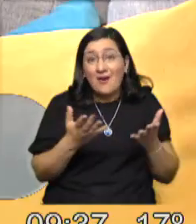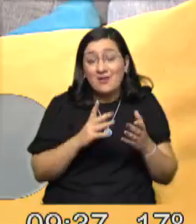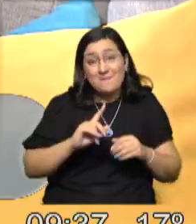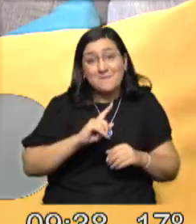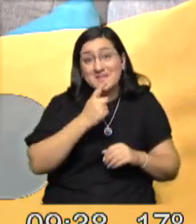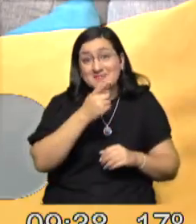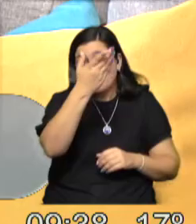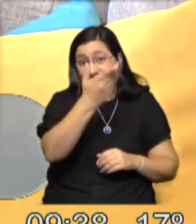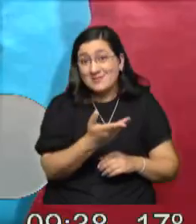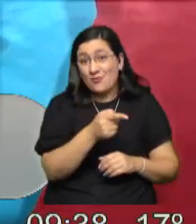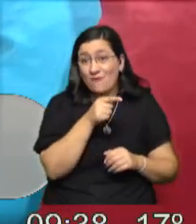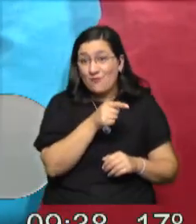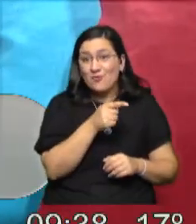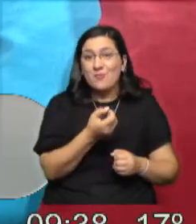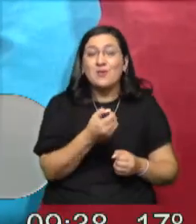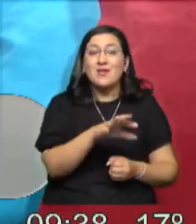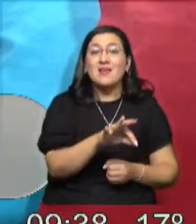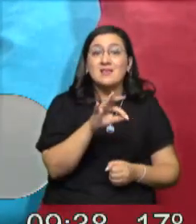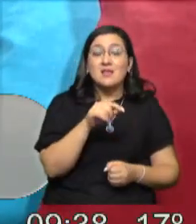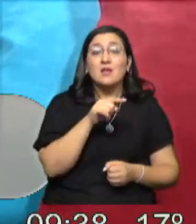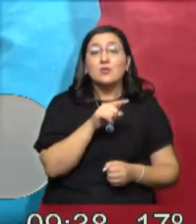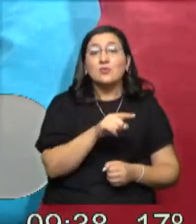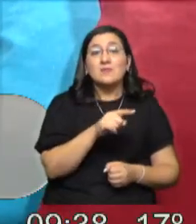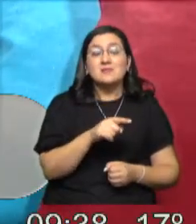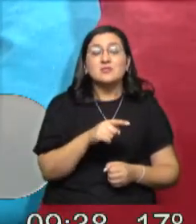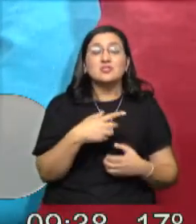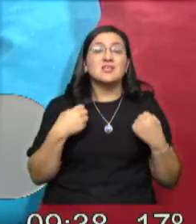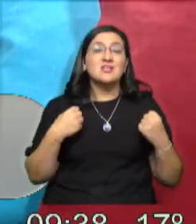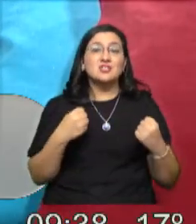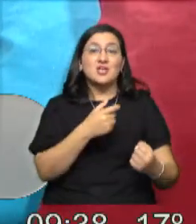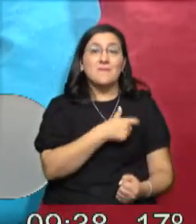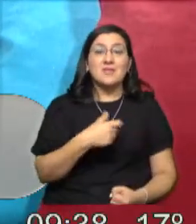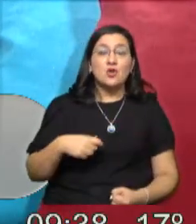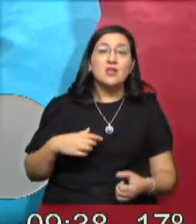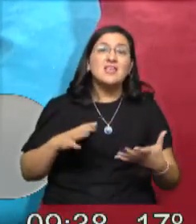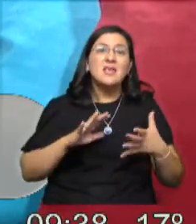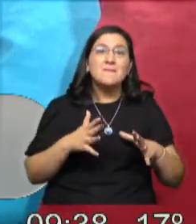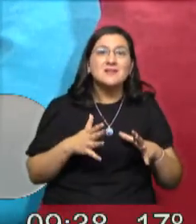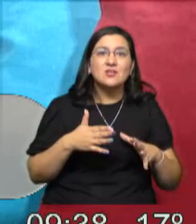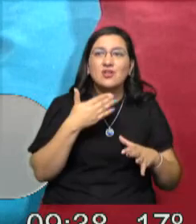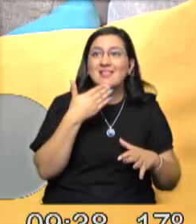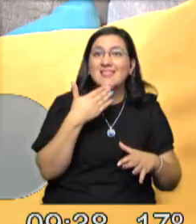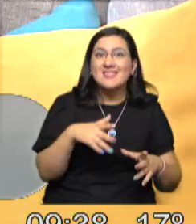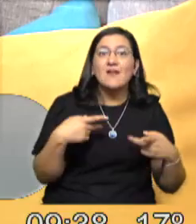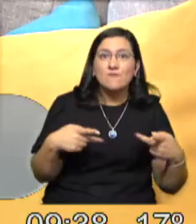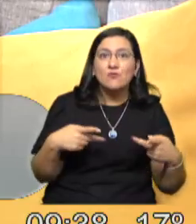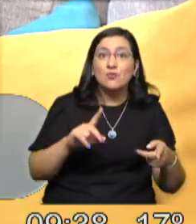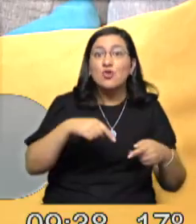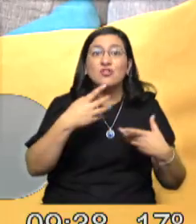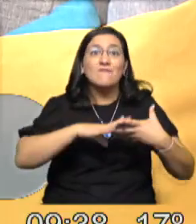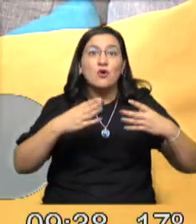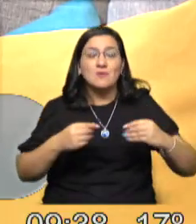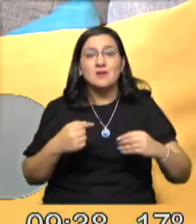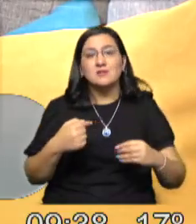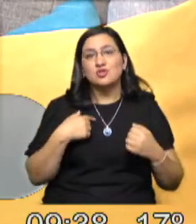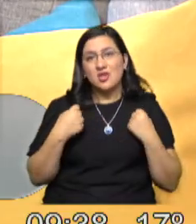vos. Claro. Y sí, que aparte elegiste al pasar, pero sos mancha también. Soy mancha también. ¿Qué te pasa con esta cercanía, con este entender el fútbol desde otro lugar? Exacto. Y bueno, yo soy